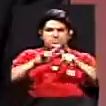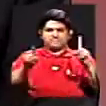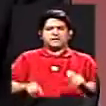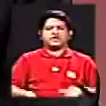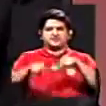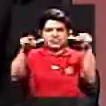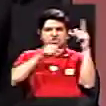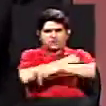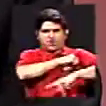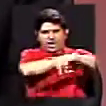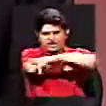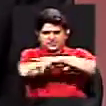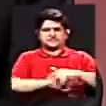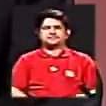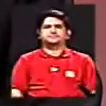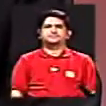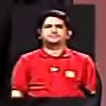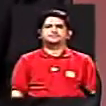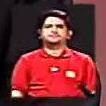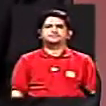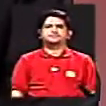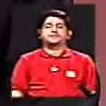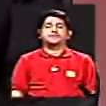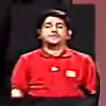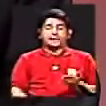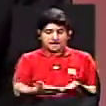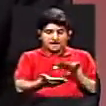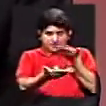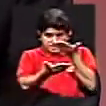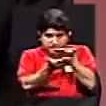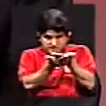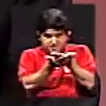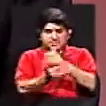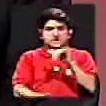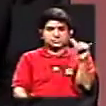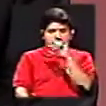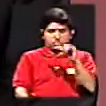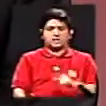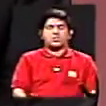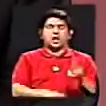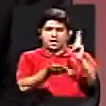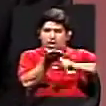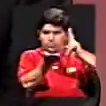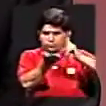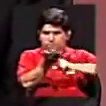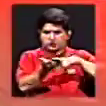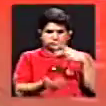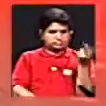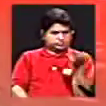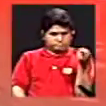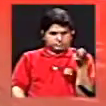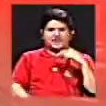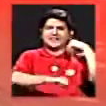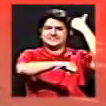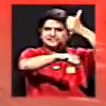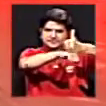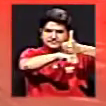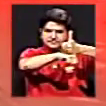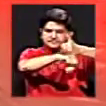territorio nacional. El cartel de licitación y el contrato estipulan